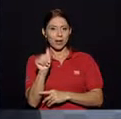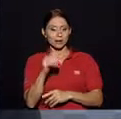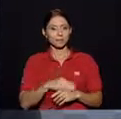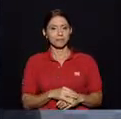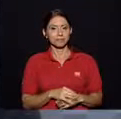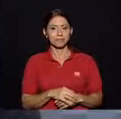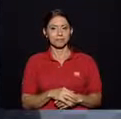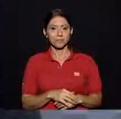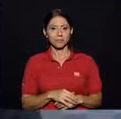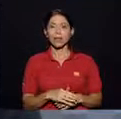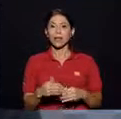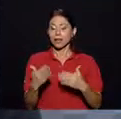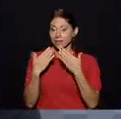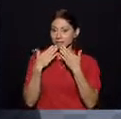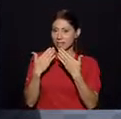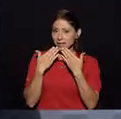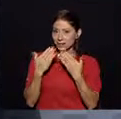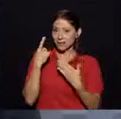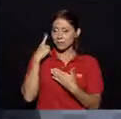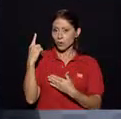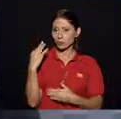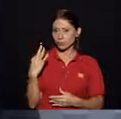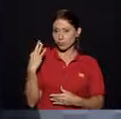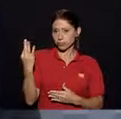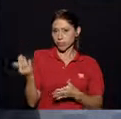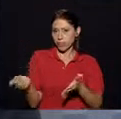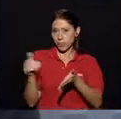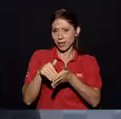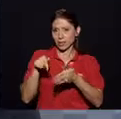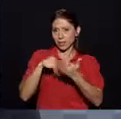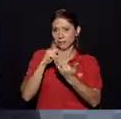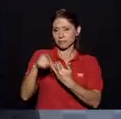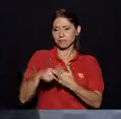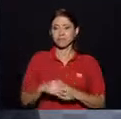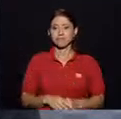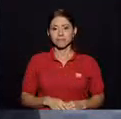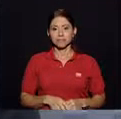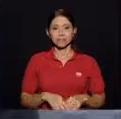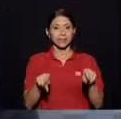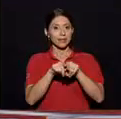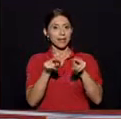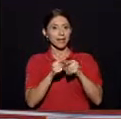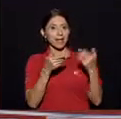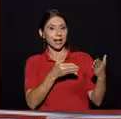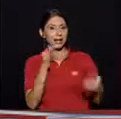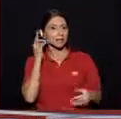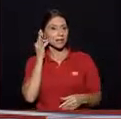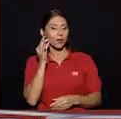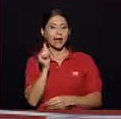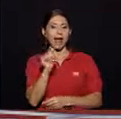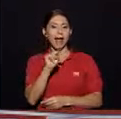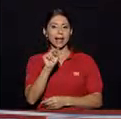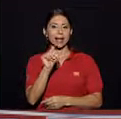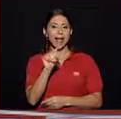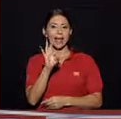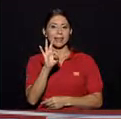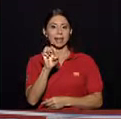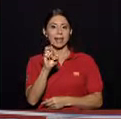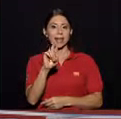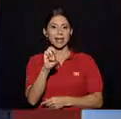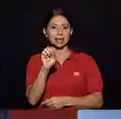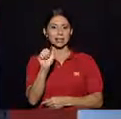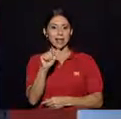Gracias, buenas noches. Muchas gracias por habernos invitado de nuevo al programa. También nos acompaña la señora Ana Teresa León